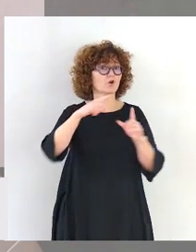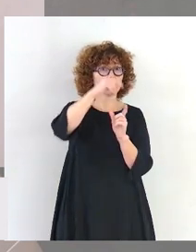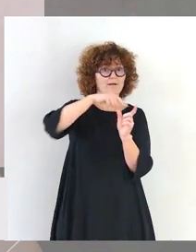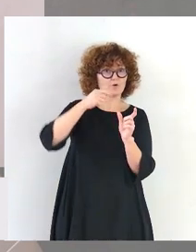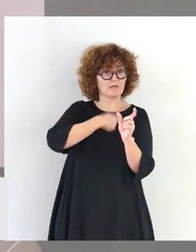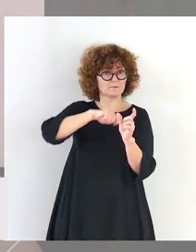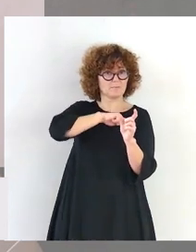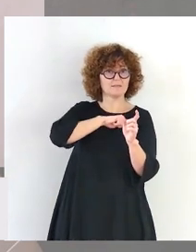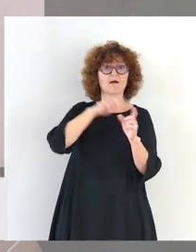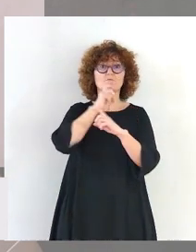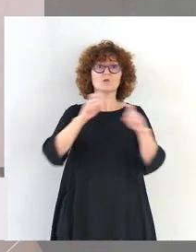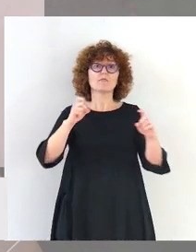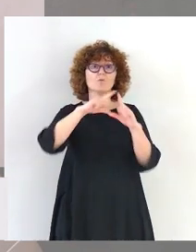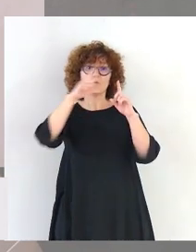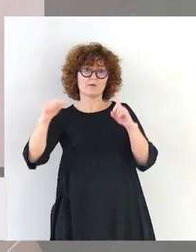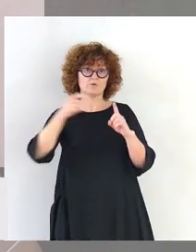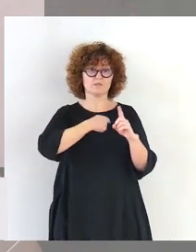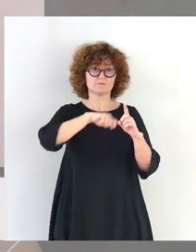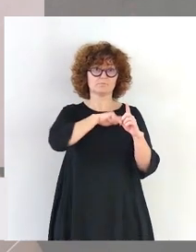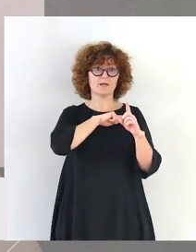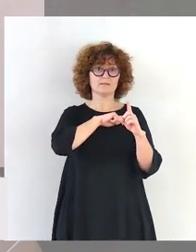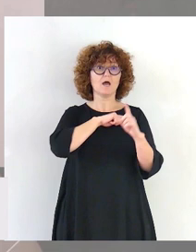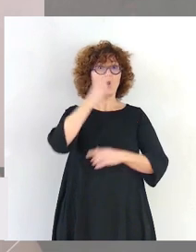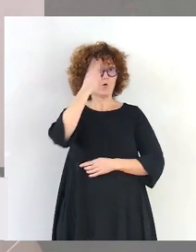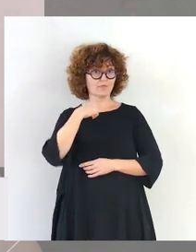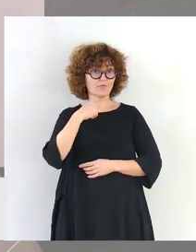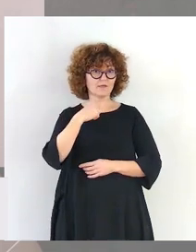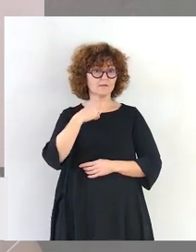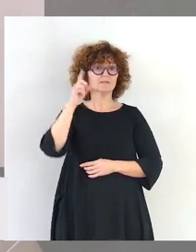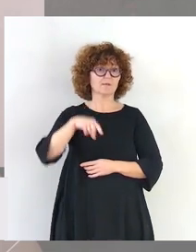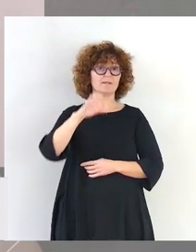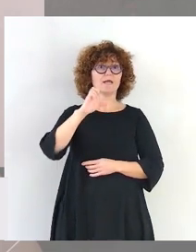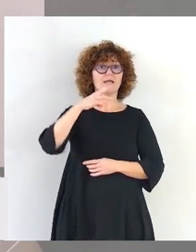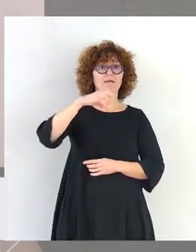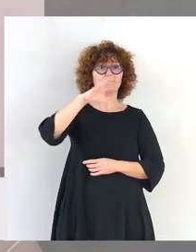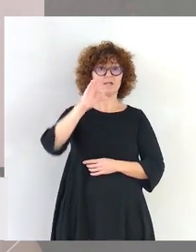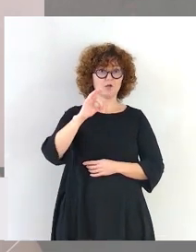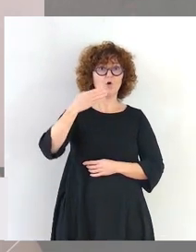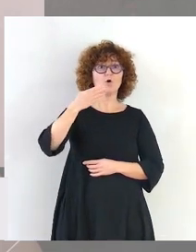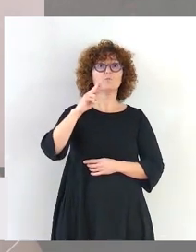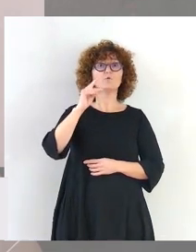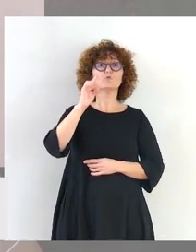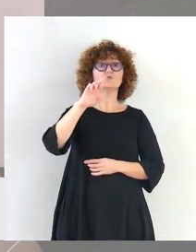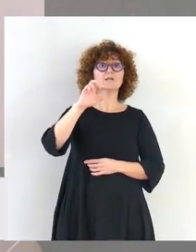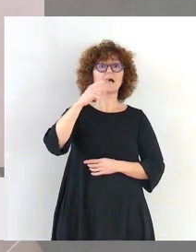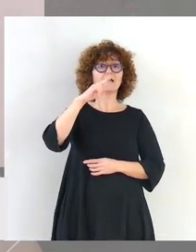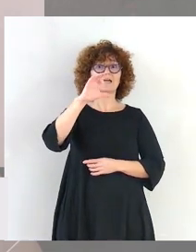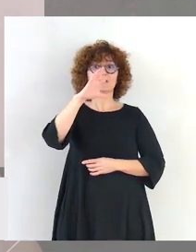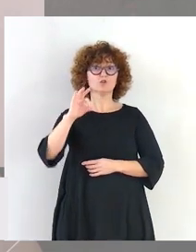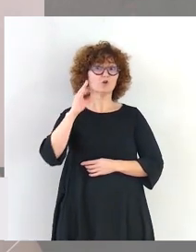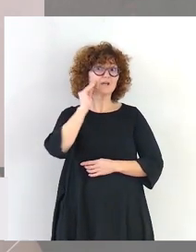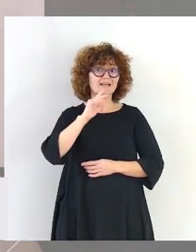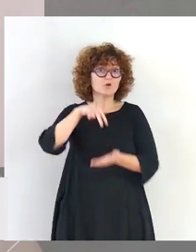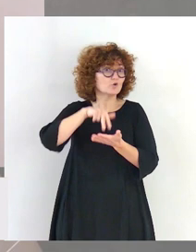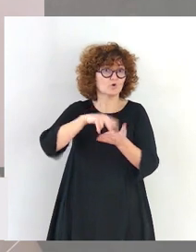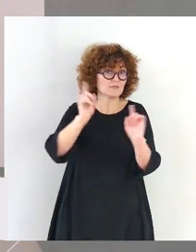España fundación vodafone España 11 y Emilio butragueño no creo que esté pero él también está apoyando mucho la